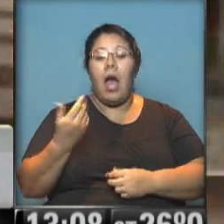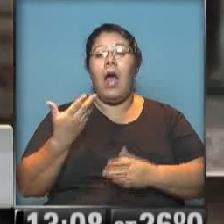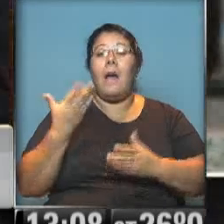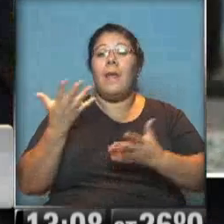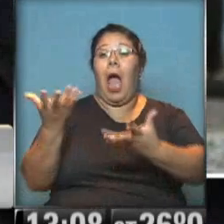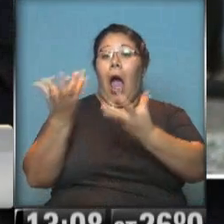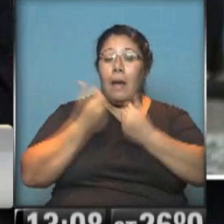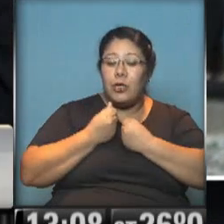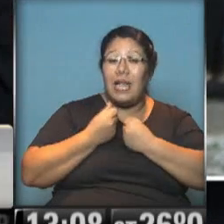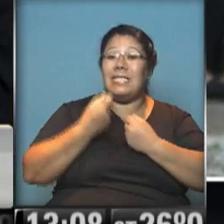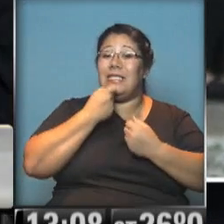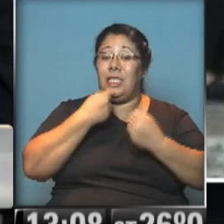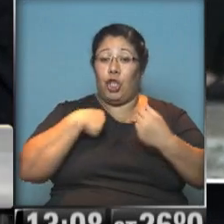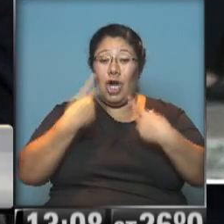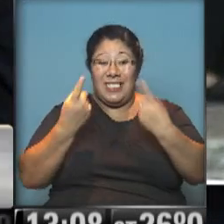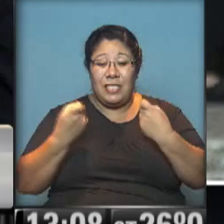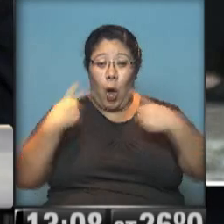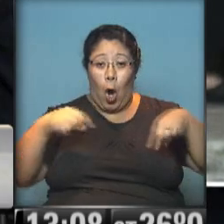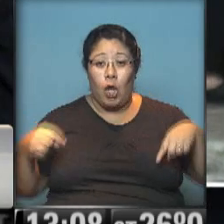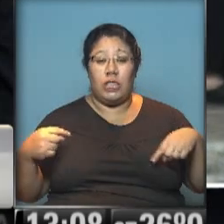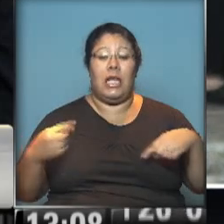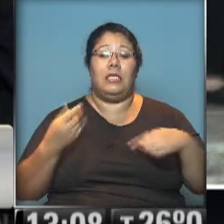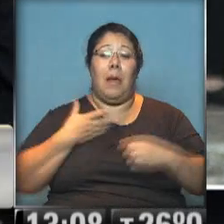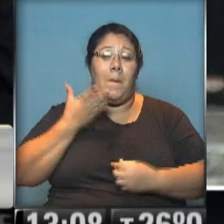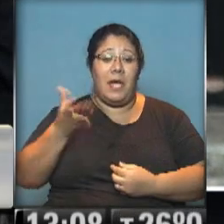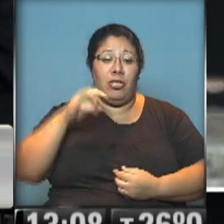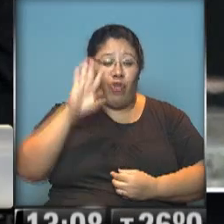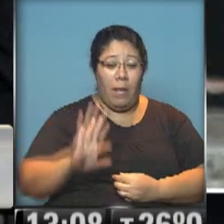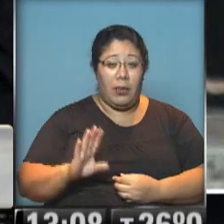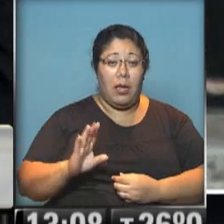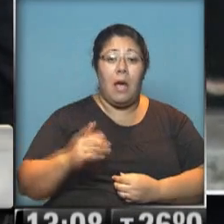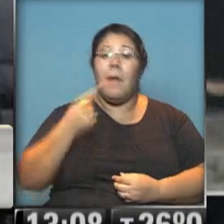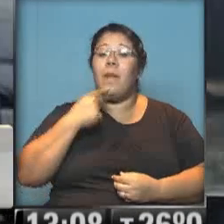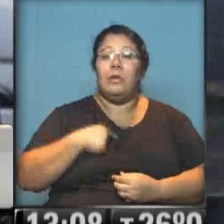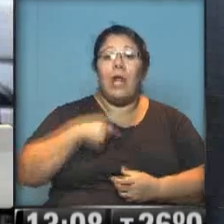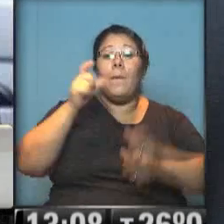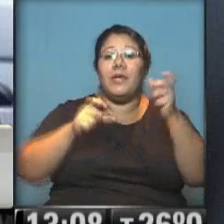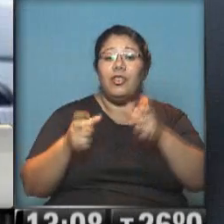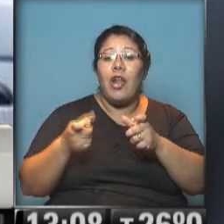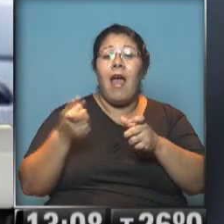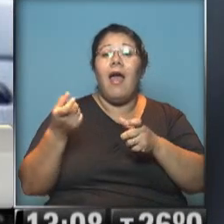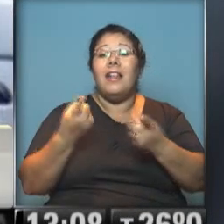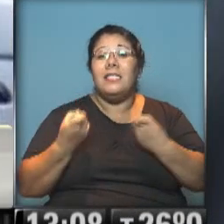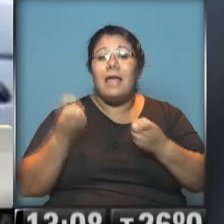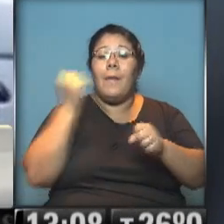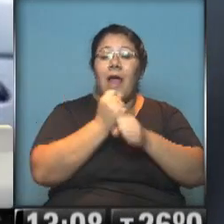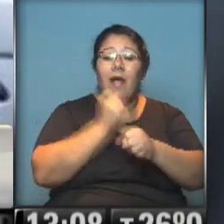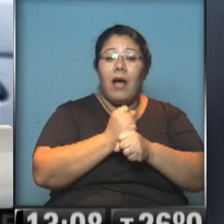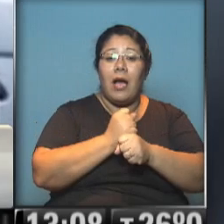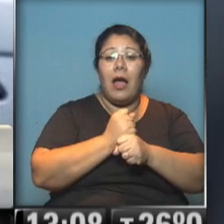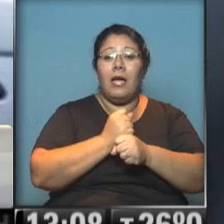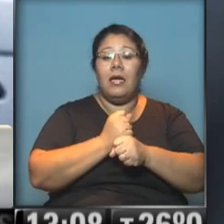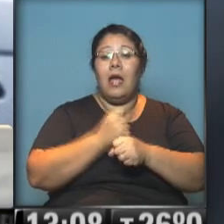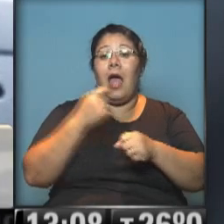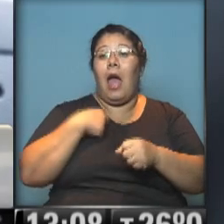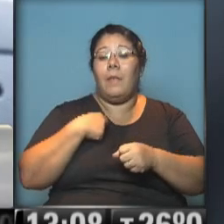que necesitara y bueno cuánta gente iba a precisar la hora que lo que le dije ya está haciendo sobre la que me asignaron